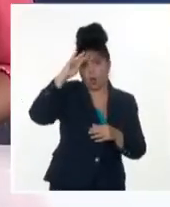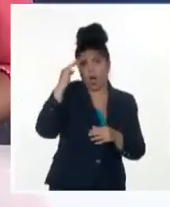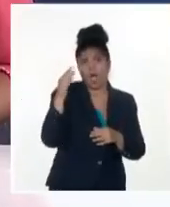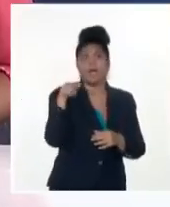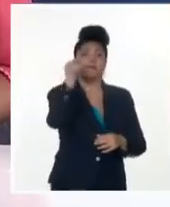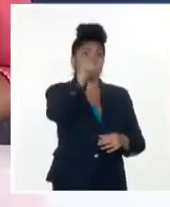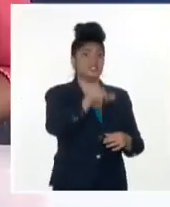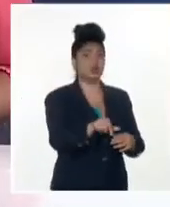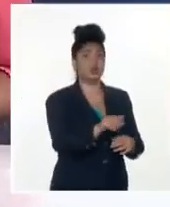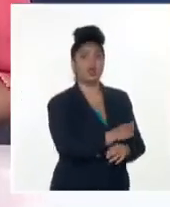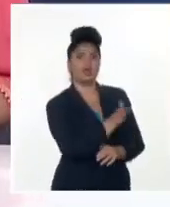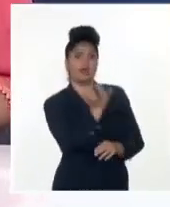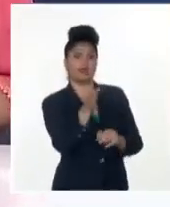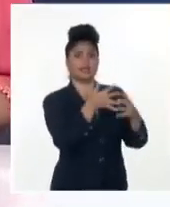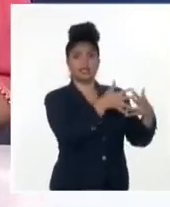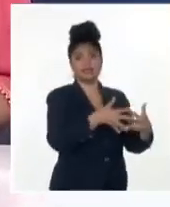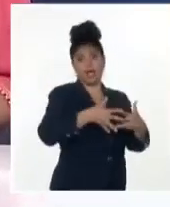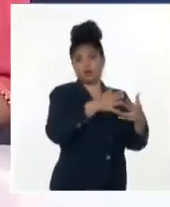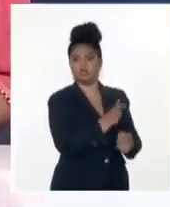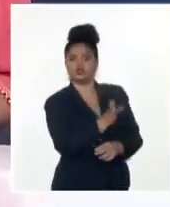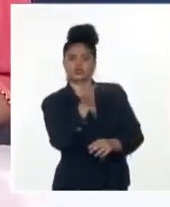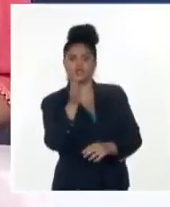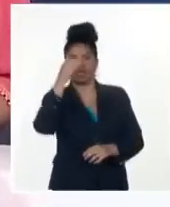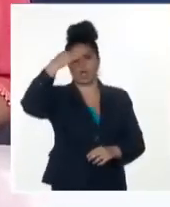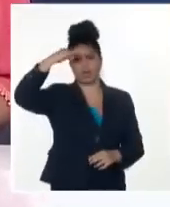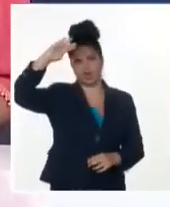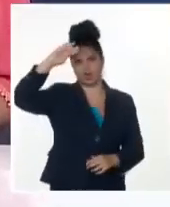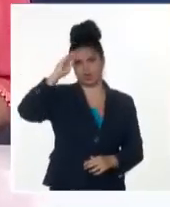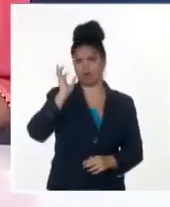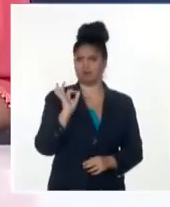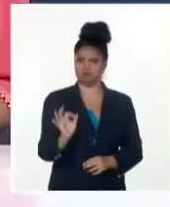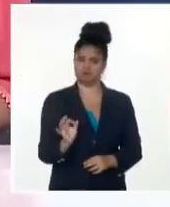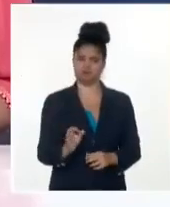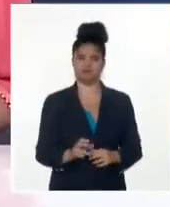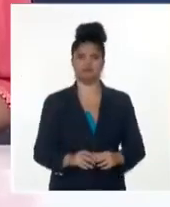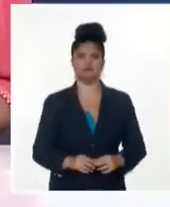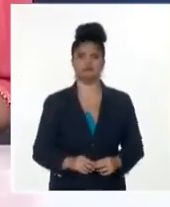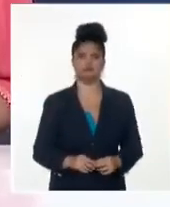droga que impacta en los corredores marítimos cercanos a nuestro territorio nacional.